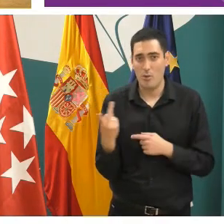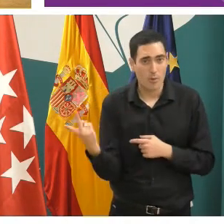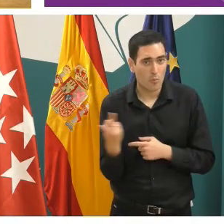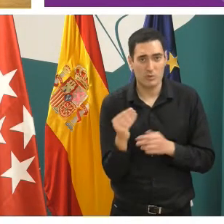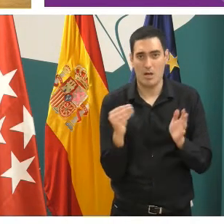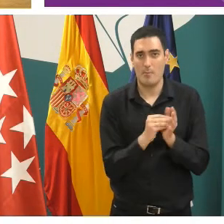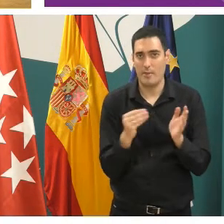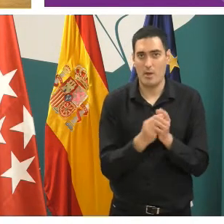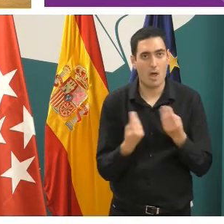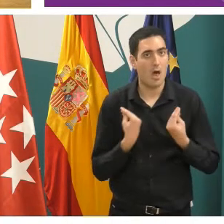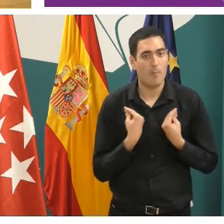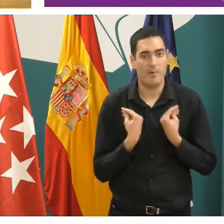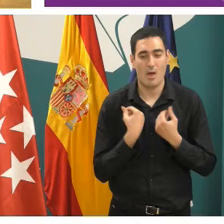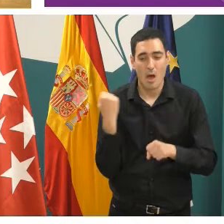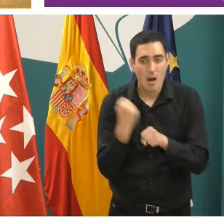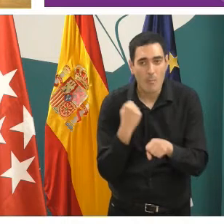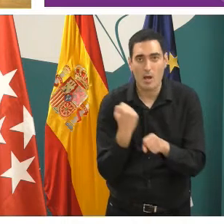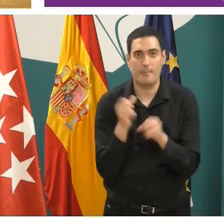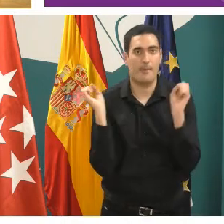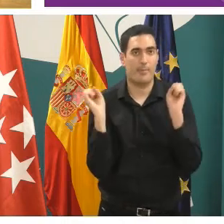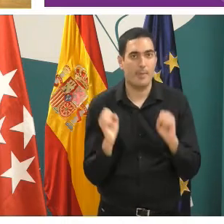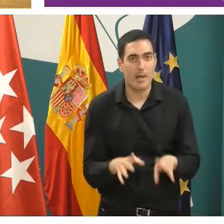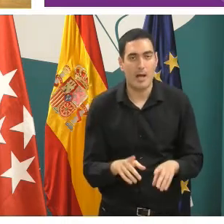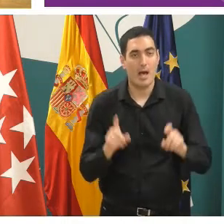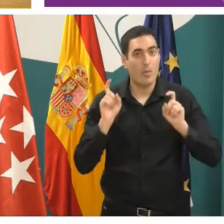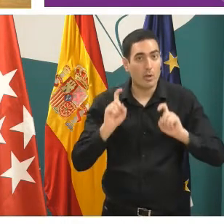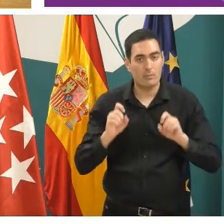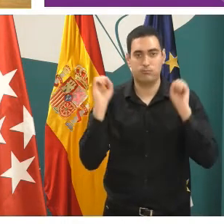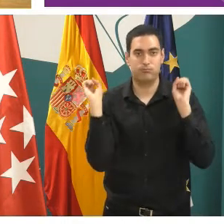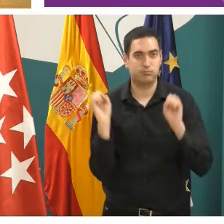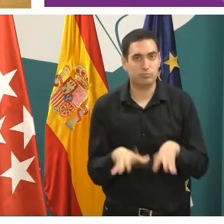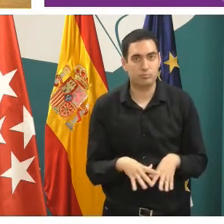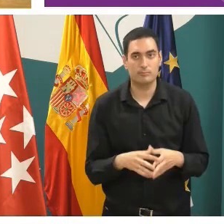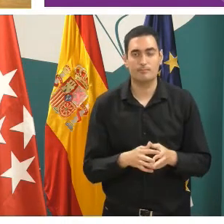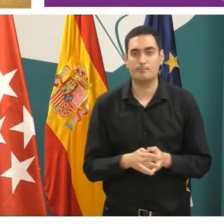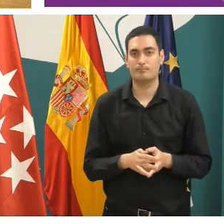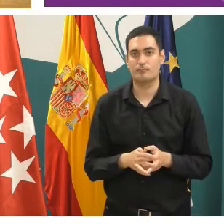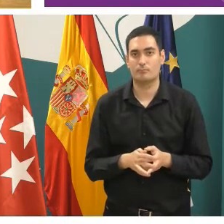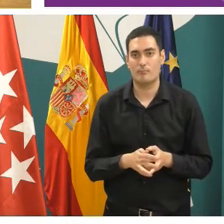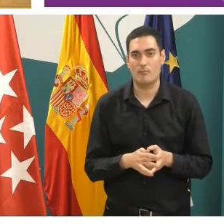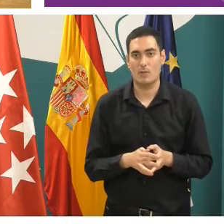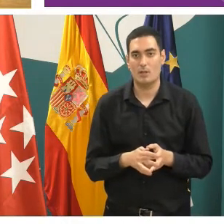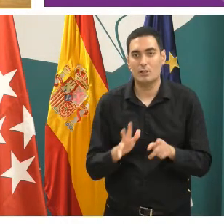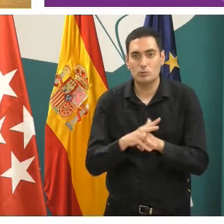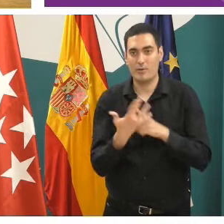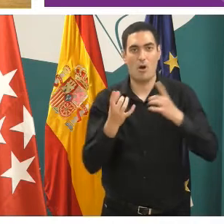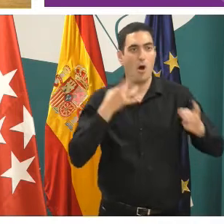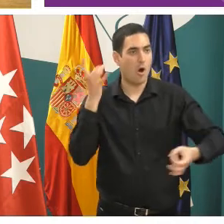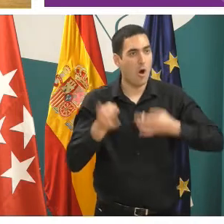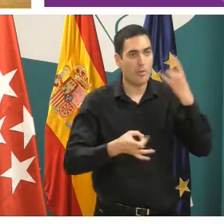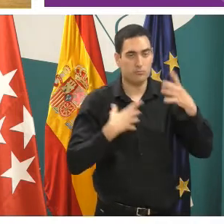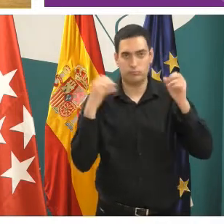veces su vida laboral, educativa, parar sus momentos de ocio, sus